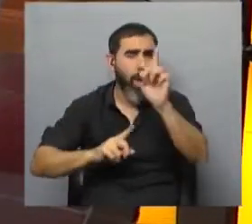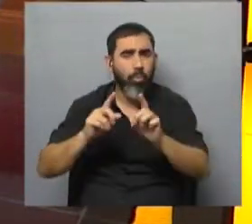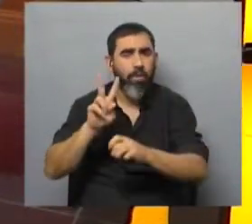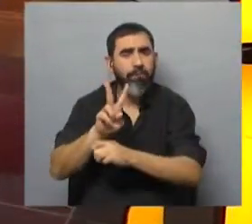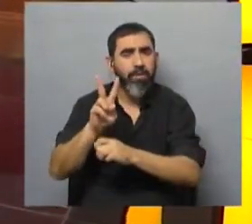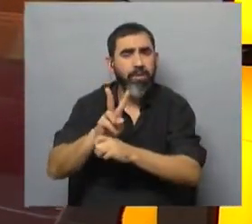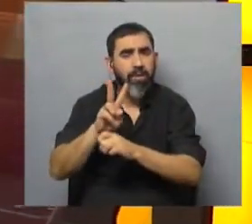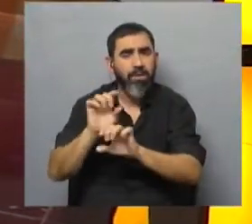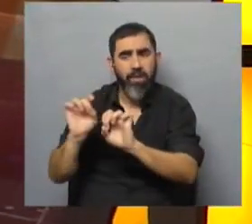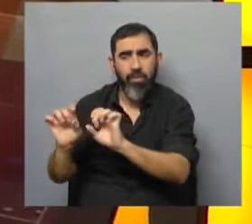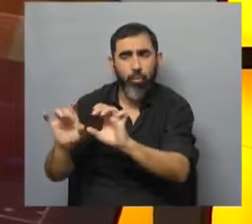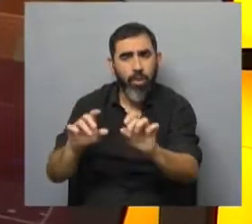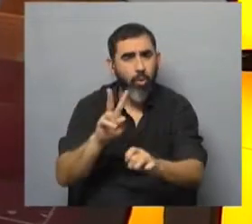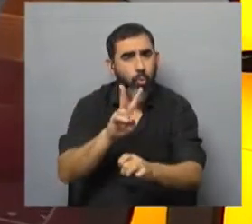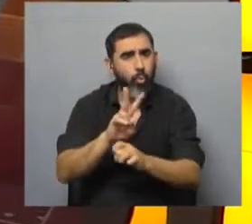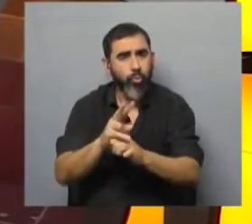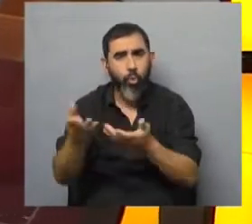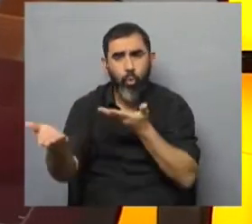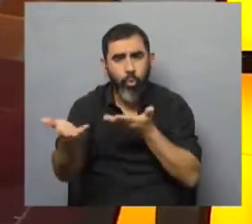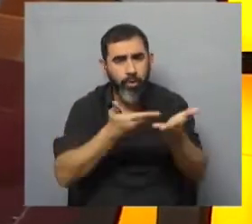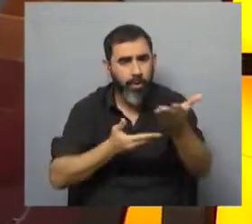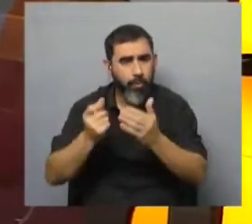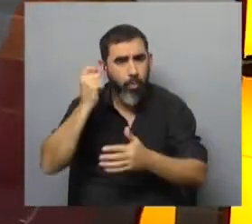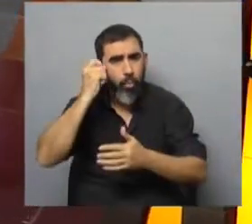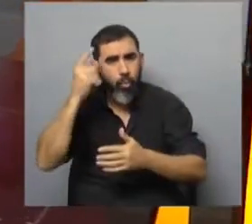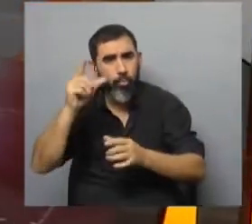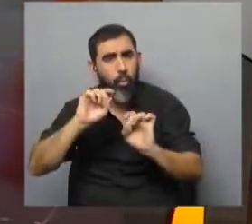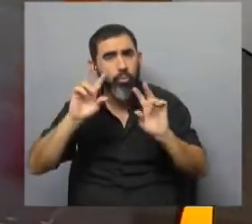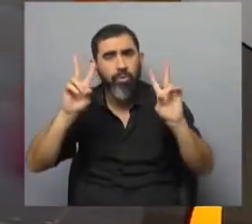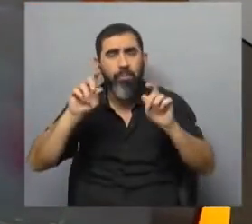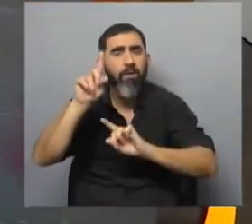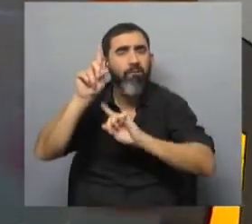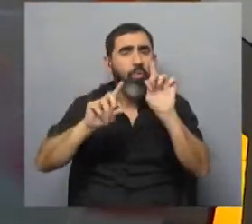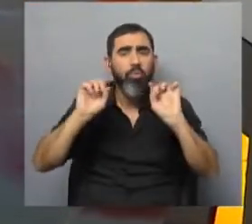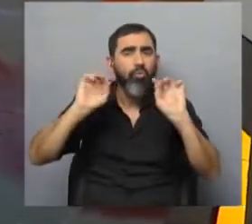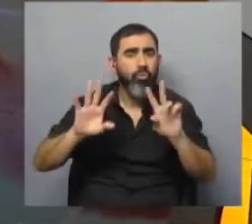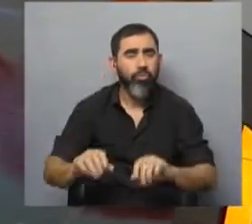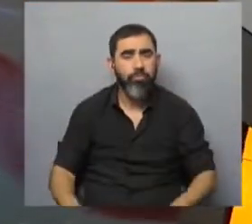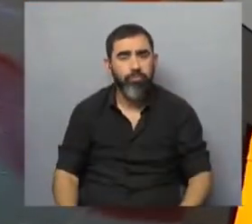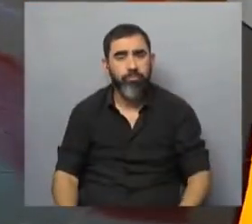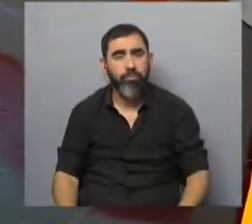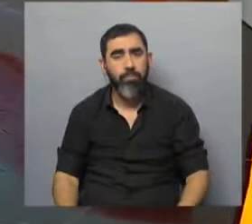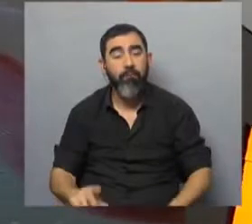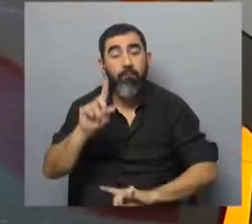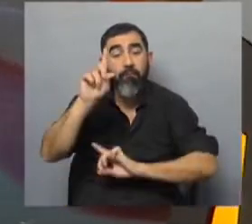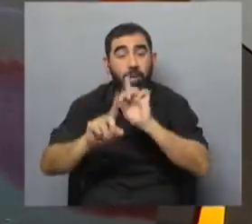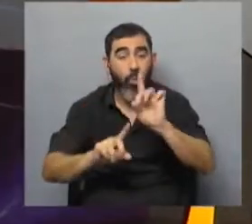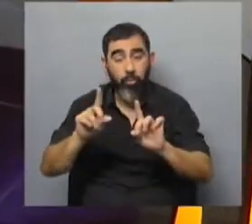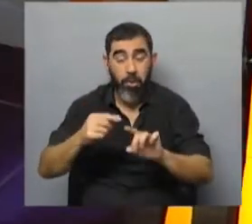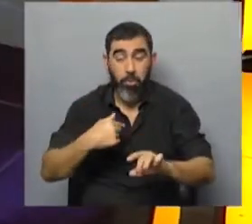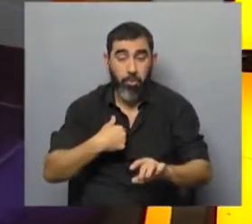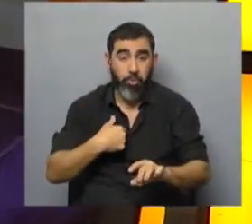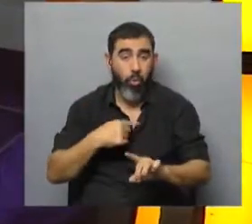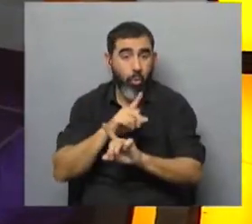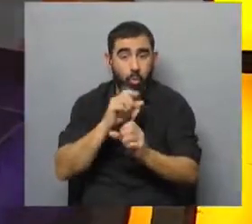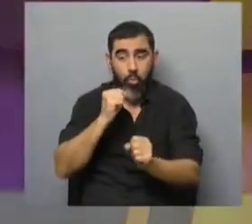vigilancia epidemiológica, control, intercambio de conocimientos, o siguen trabajando solo en el ámbito de facultad? En el ámbito de facultad, digo, yo no